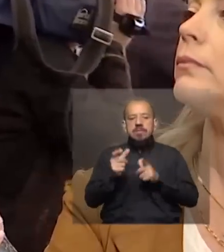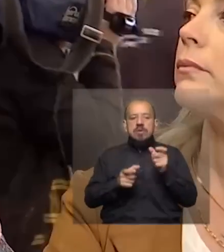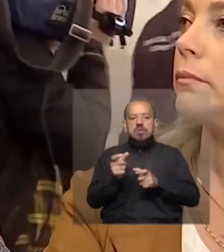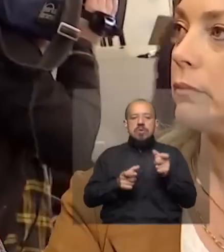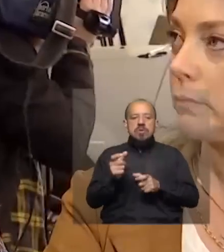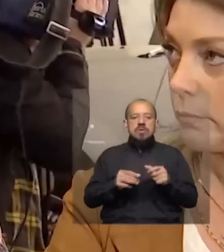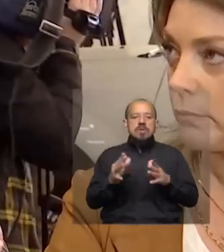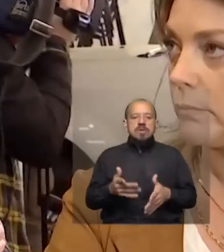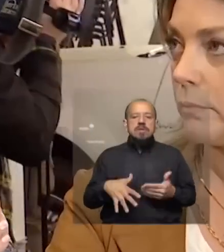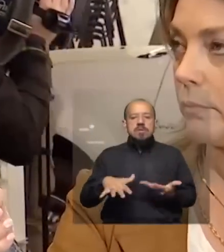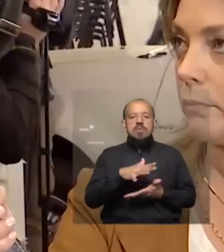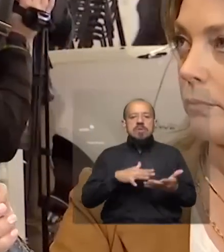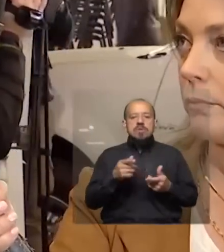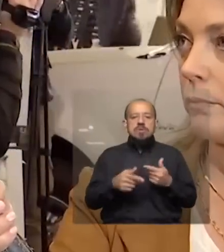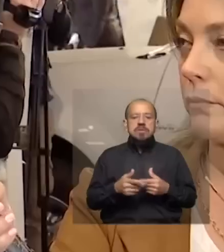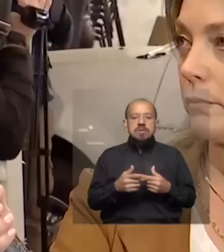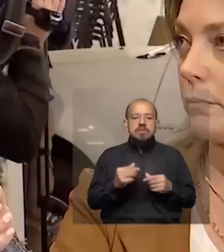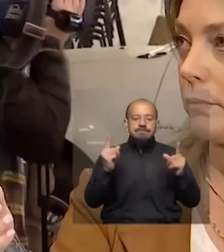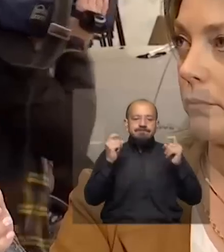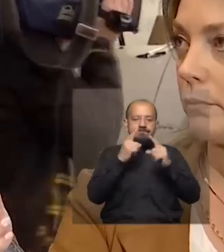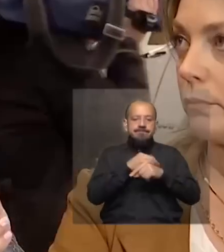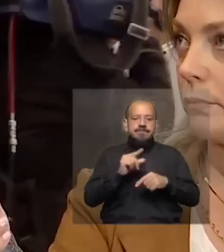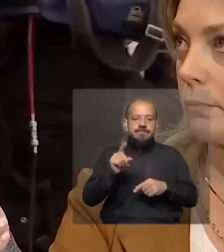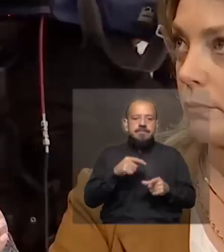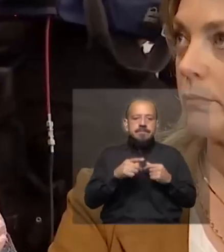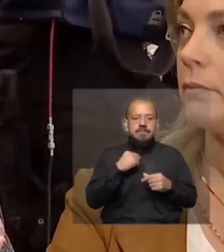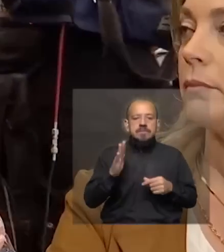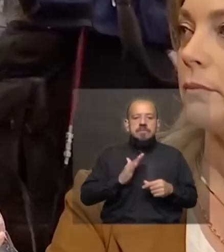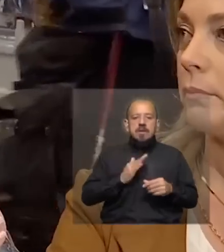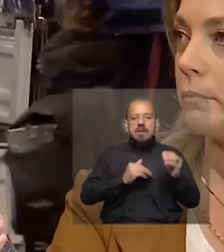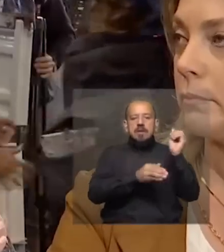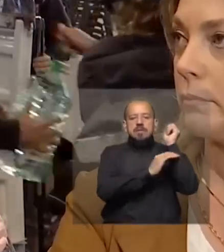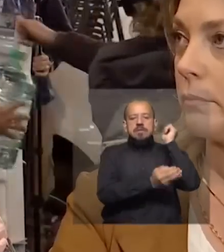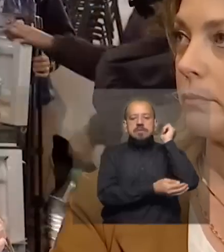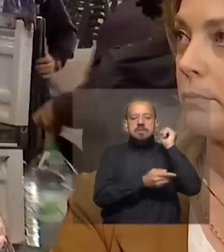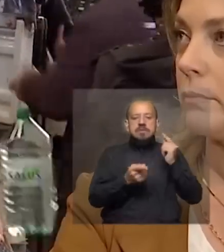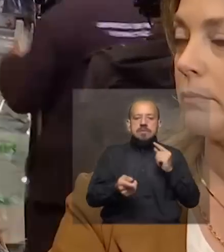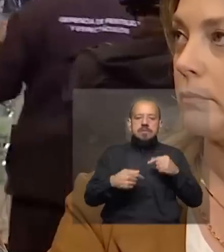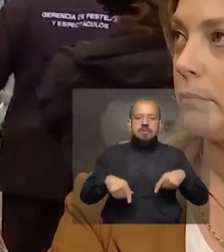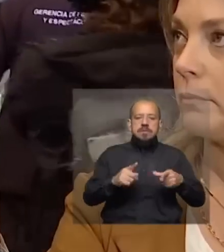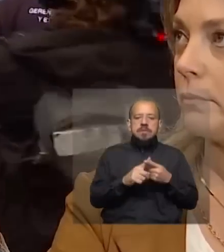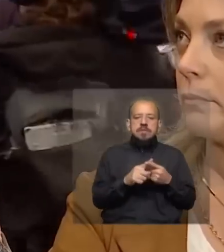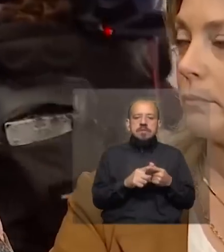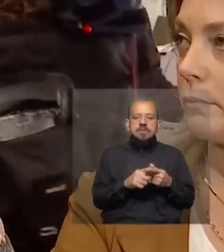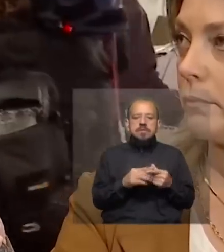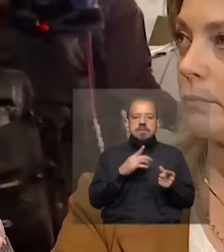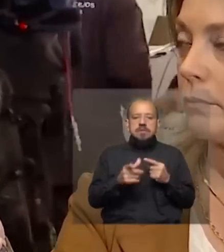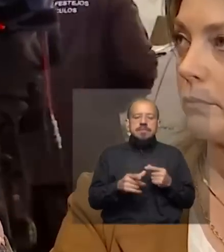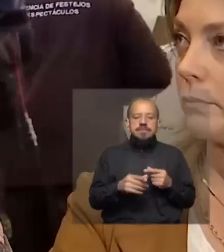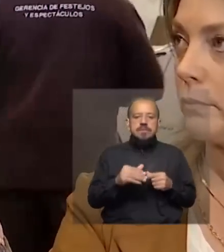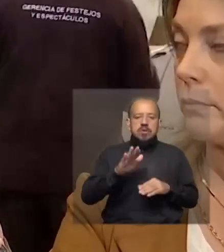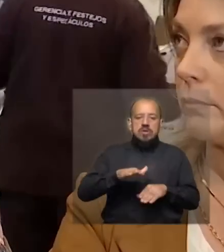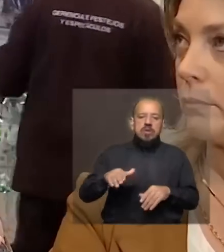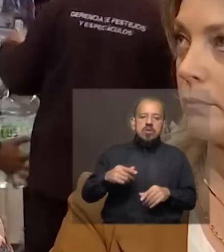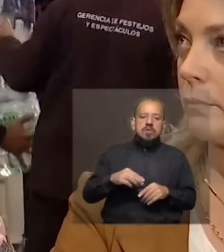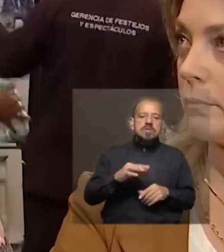tienen más situación de vulnerabilidad ante esta crisis que son este las mujeres embarazadas los pequeños infantes que entre cero y seis meses